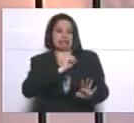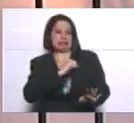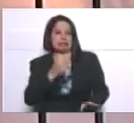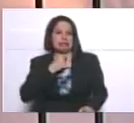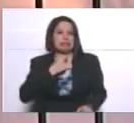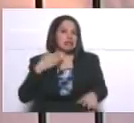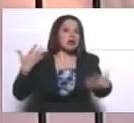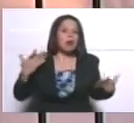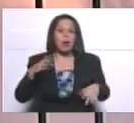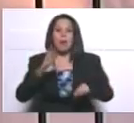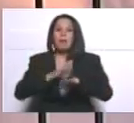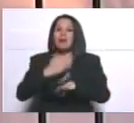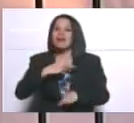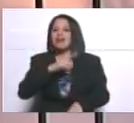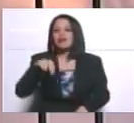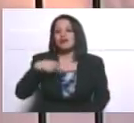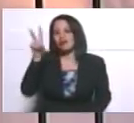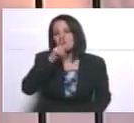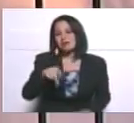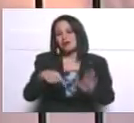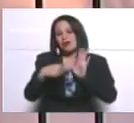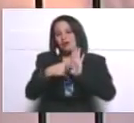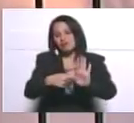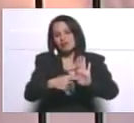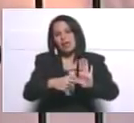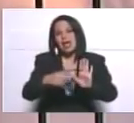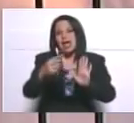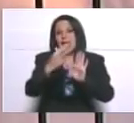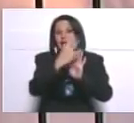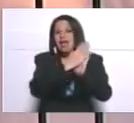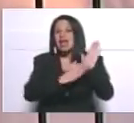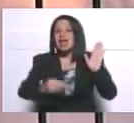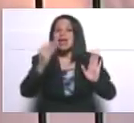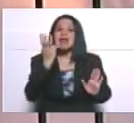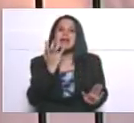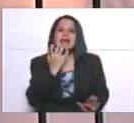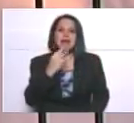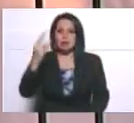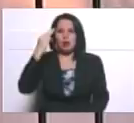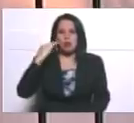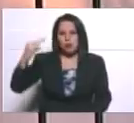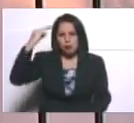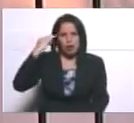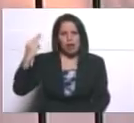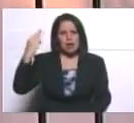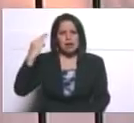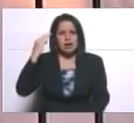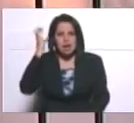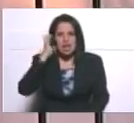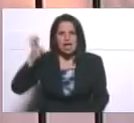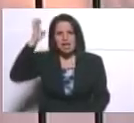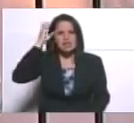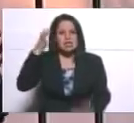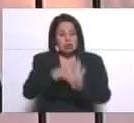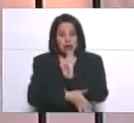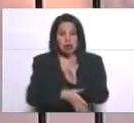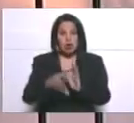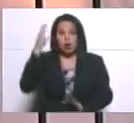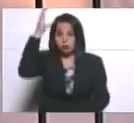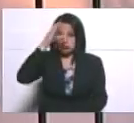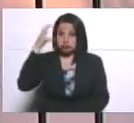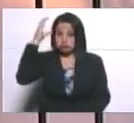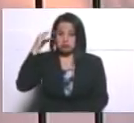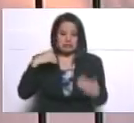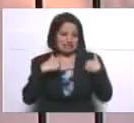somos un ejemplo de ética, de moral, de ese pueblo organizado y consciente que no se ha rendido ni se rendirá